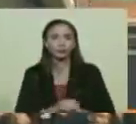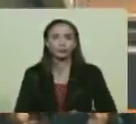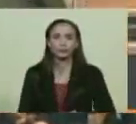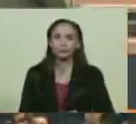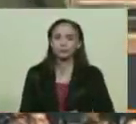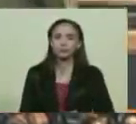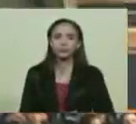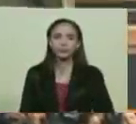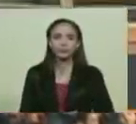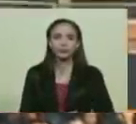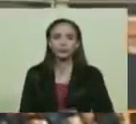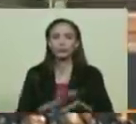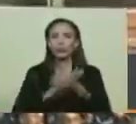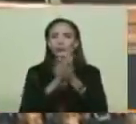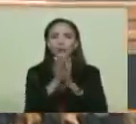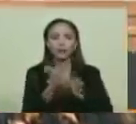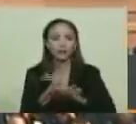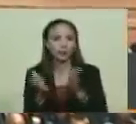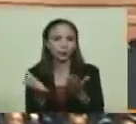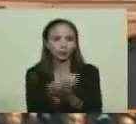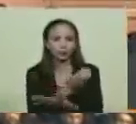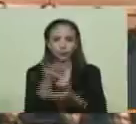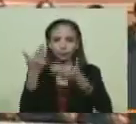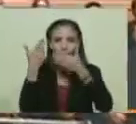Bien derrotados quedaron.